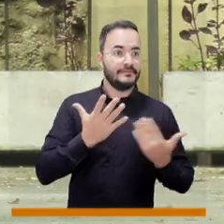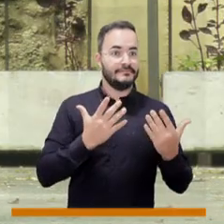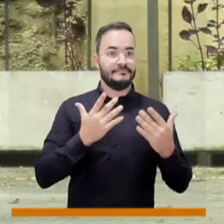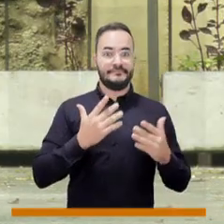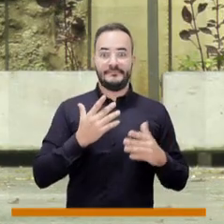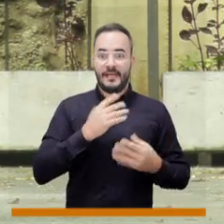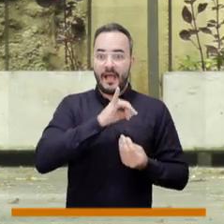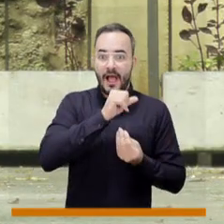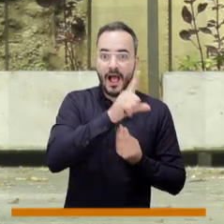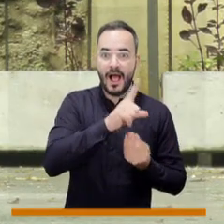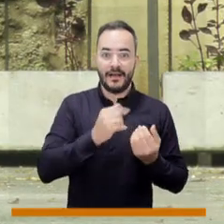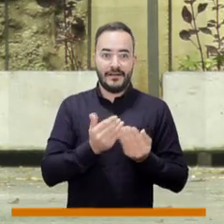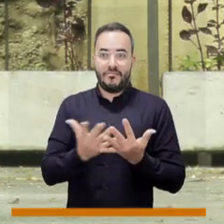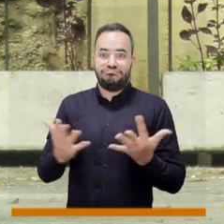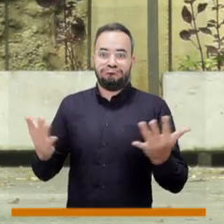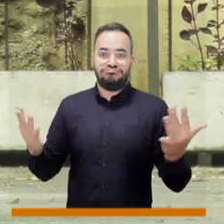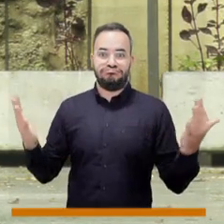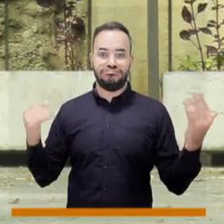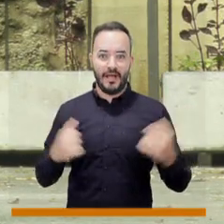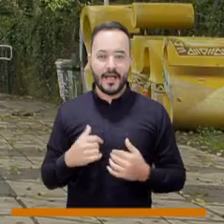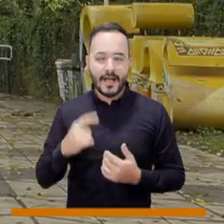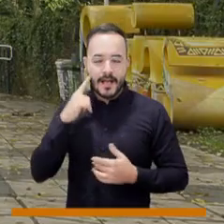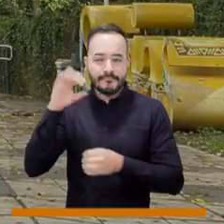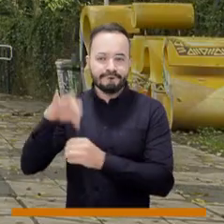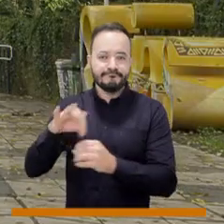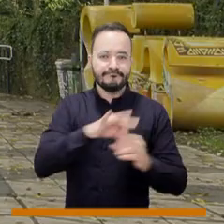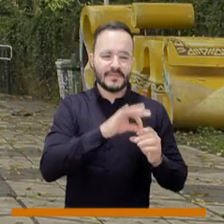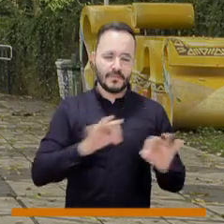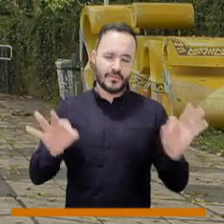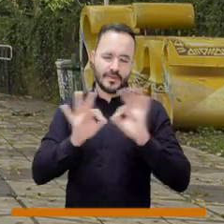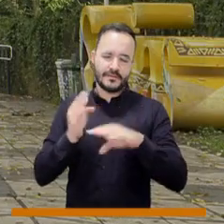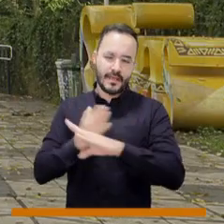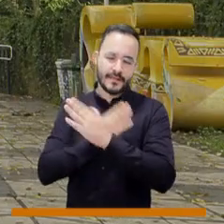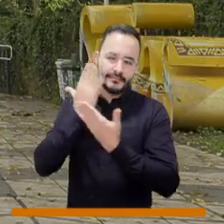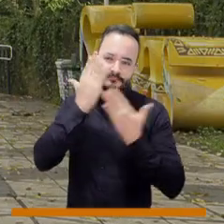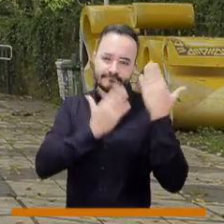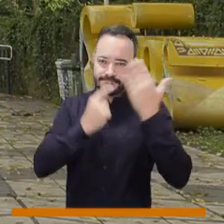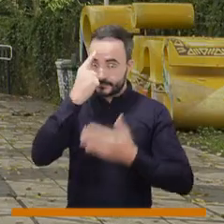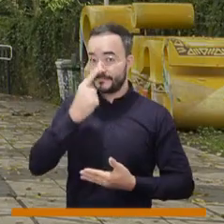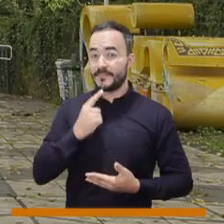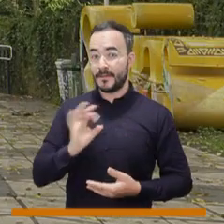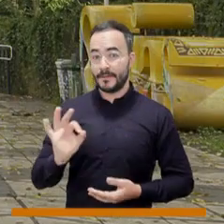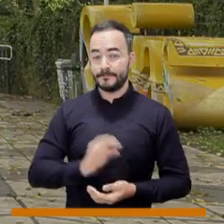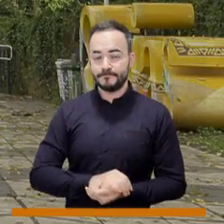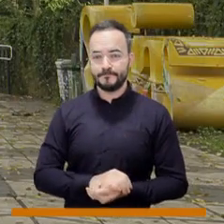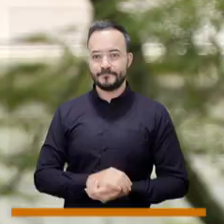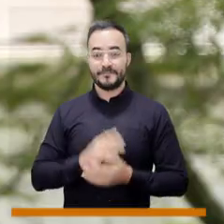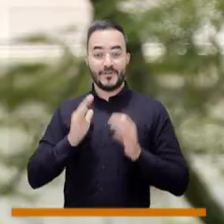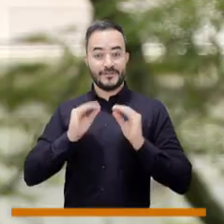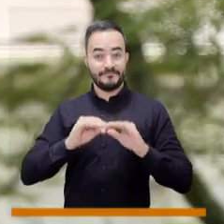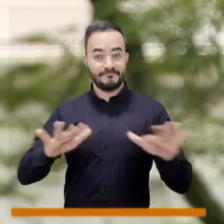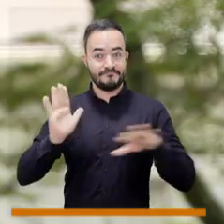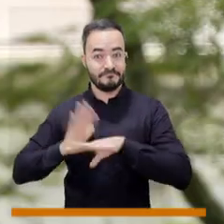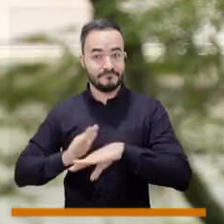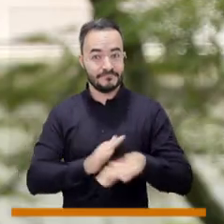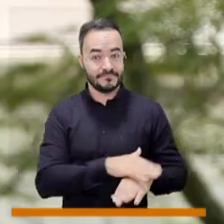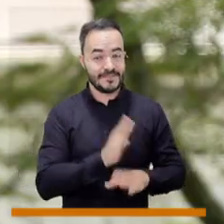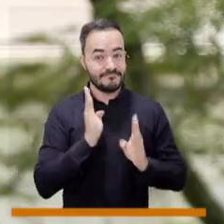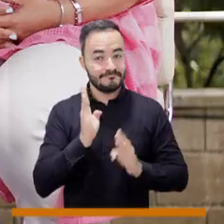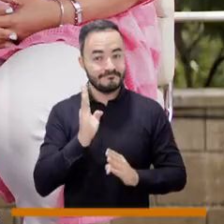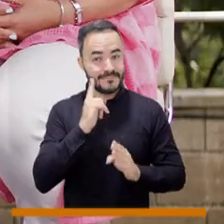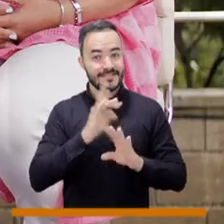todos debemos revisar quiénes son nuestras mejores opciones. Y con este llamado a la ciudadanía, vamos a darle la bienvenida a